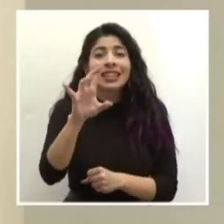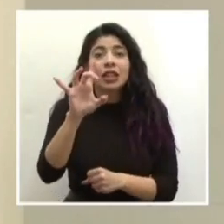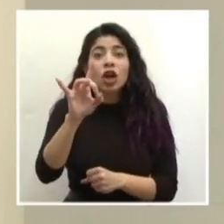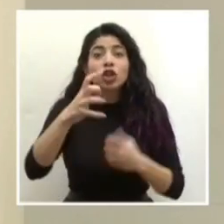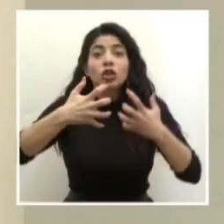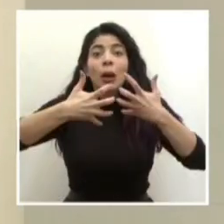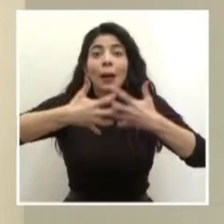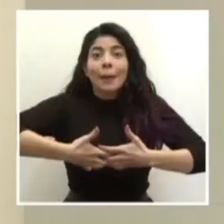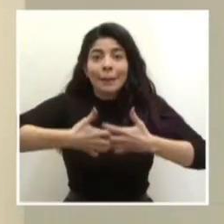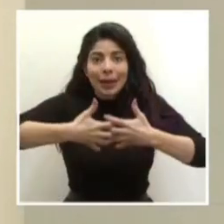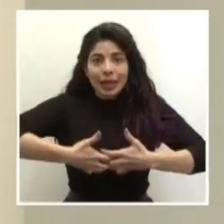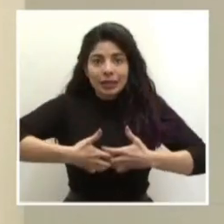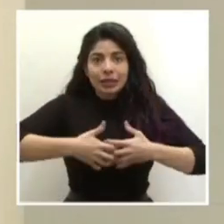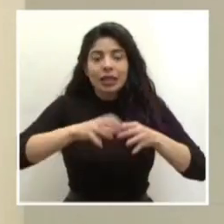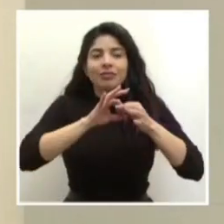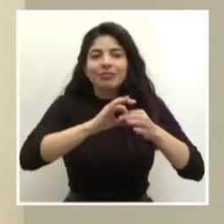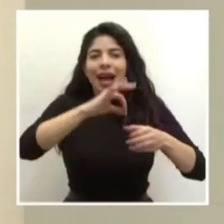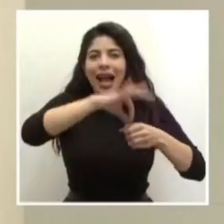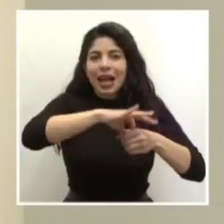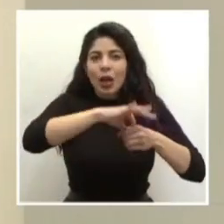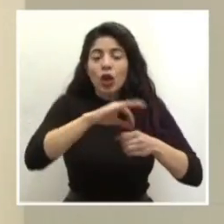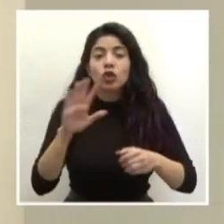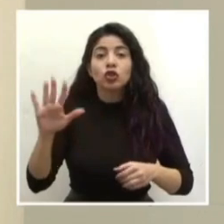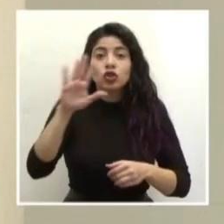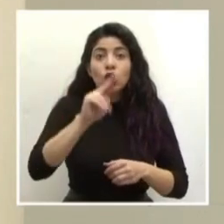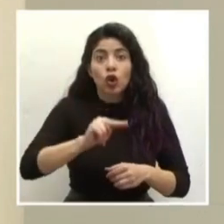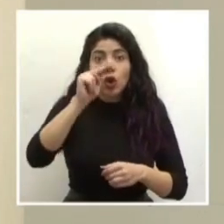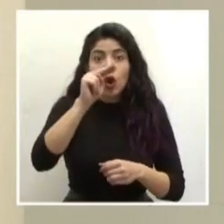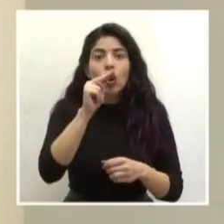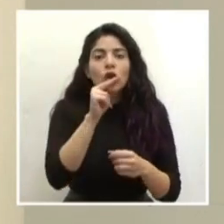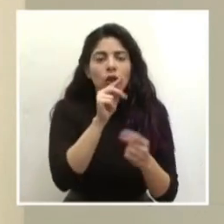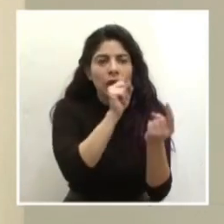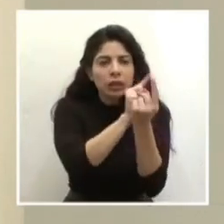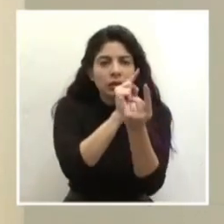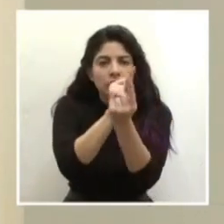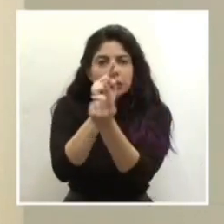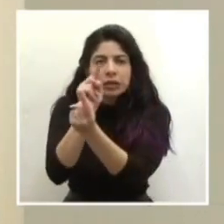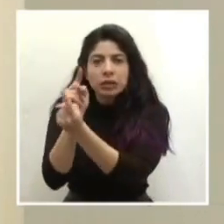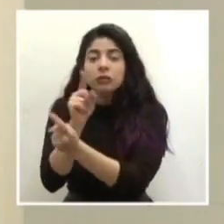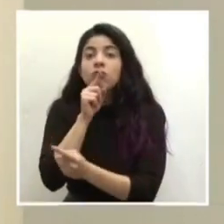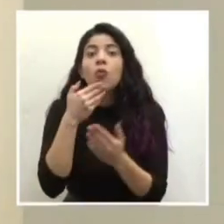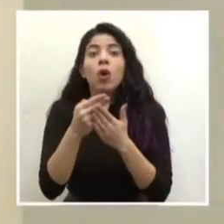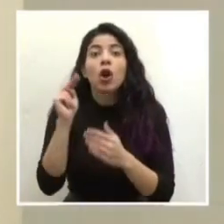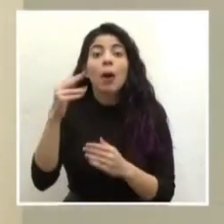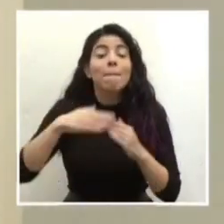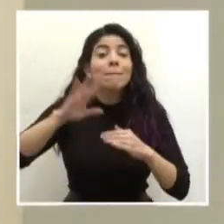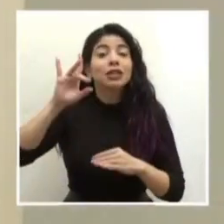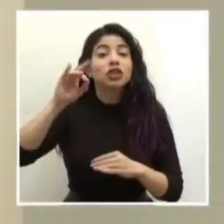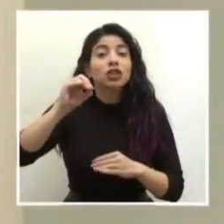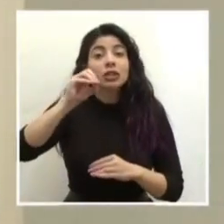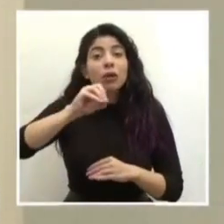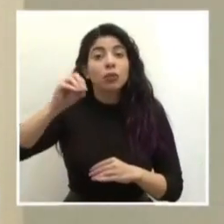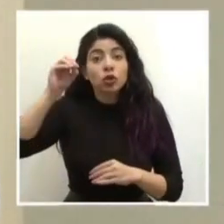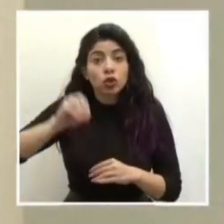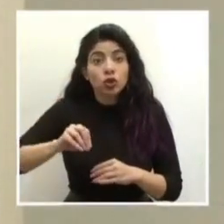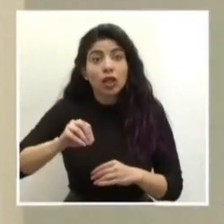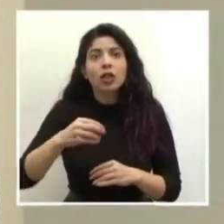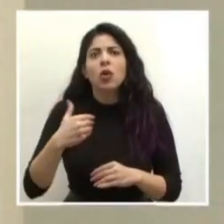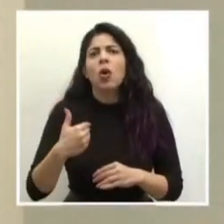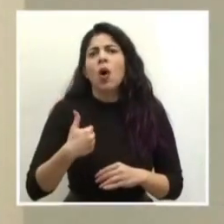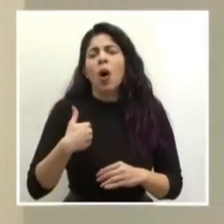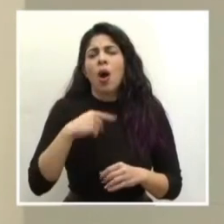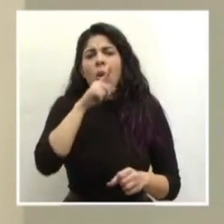empresas del sector agrícola en la zona norte. La buena noticia es que más del 80% tienen un